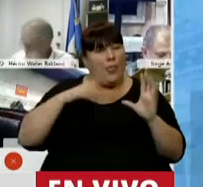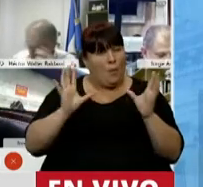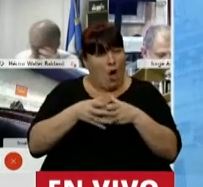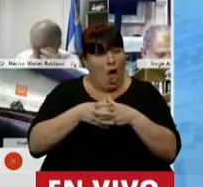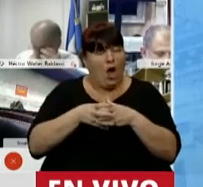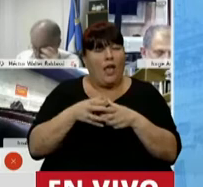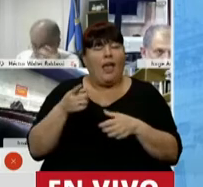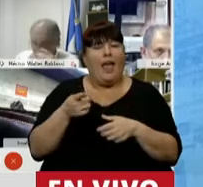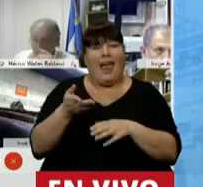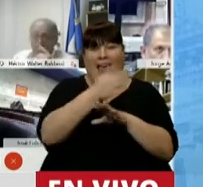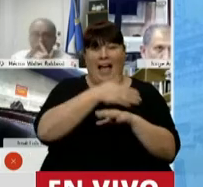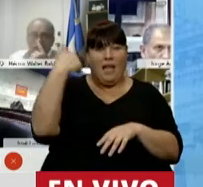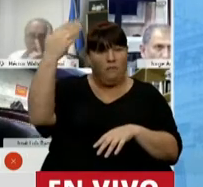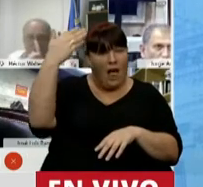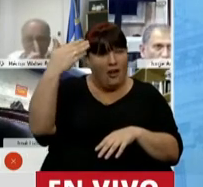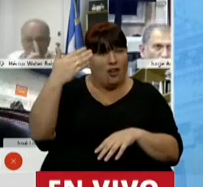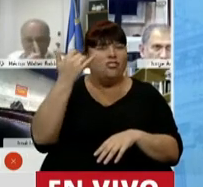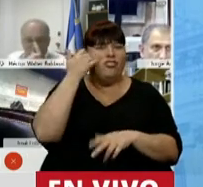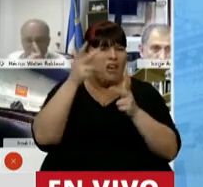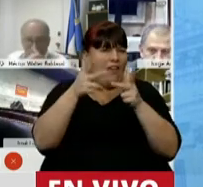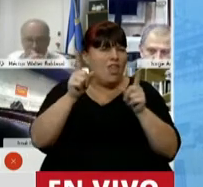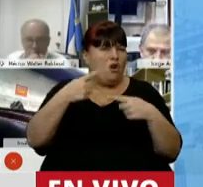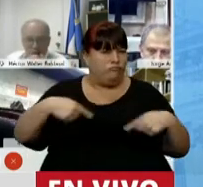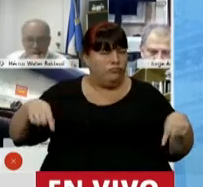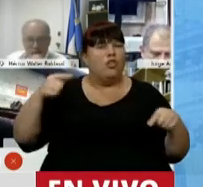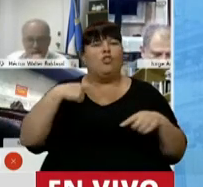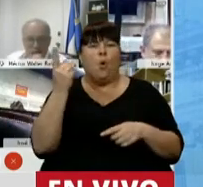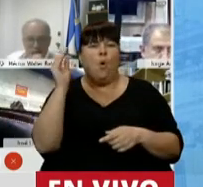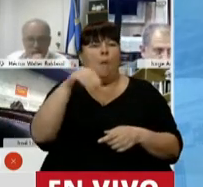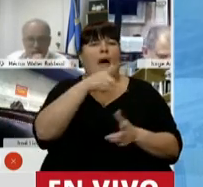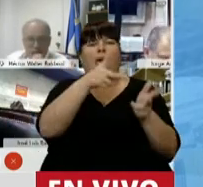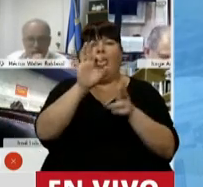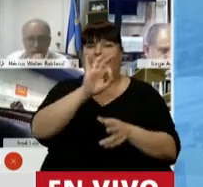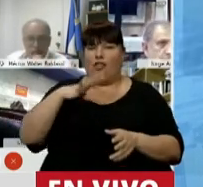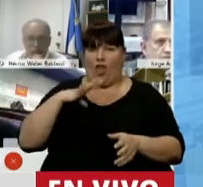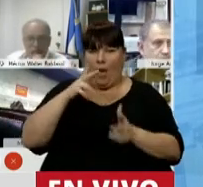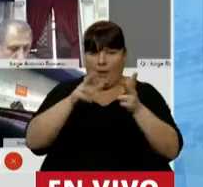bloque preopinantes ya han hablado de muchas. Voy a hablar de una que no se habló.